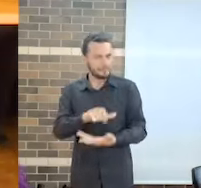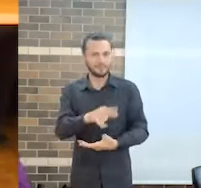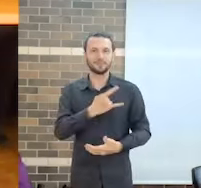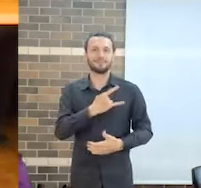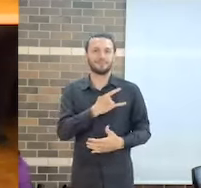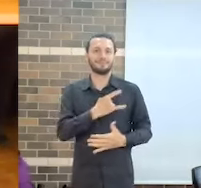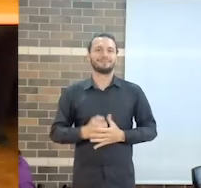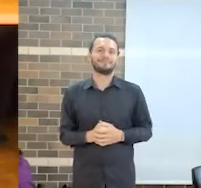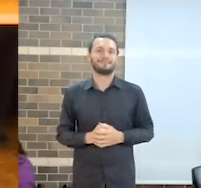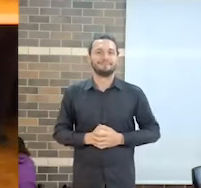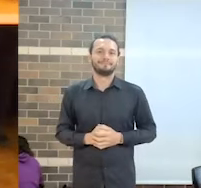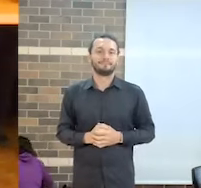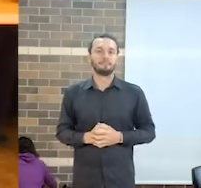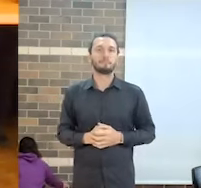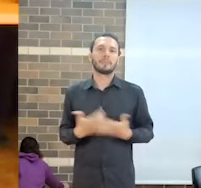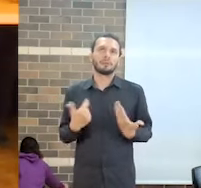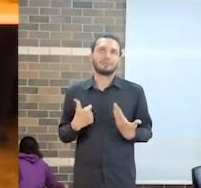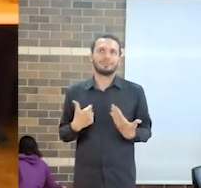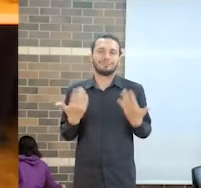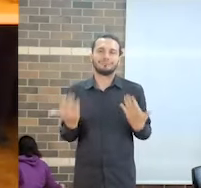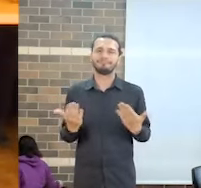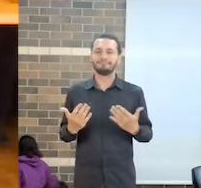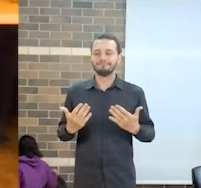la posibilidad de formarme